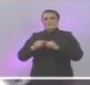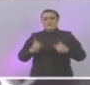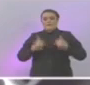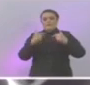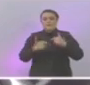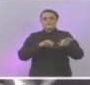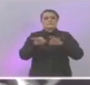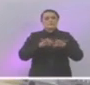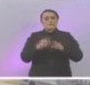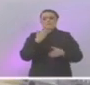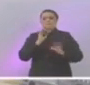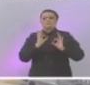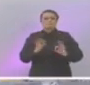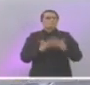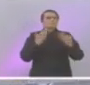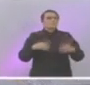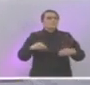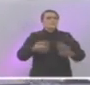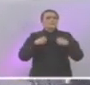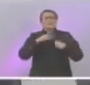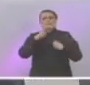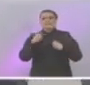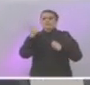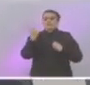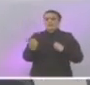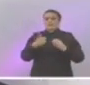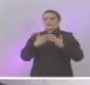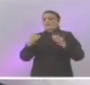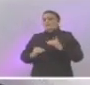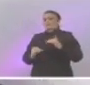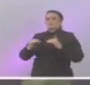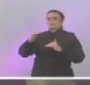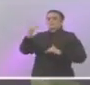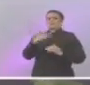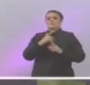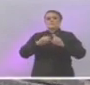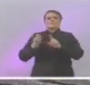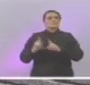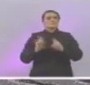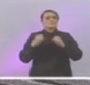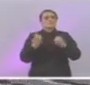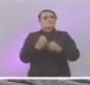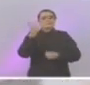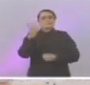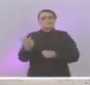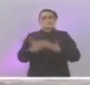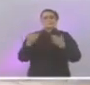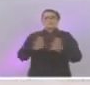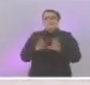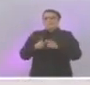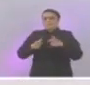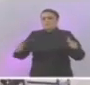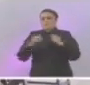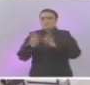empleos formal, mejora de los salarios, inversión creciente de todos los sectores de la economía, desarrollo